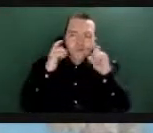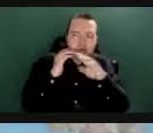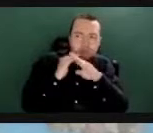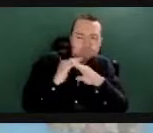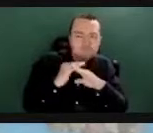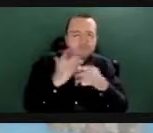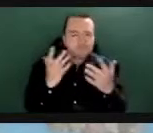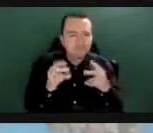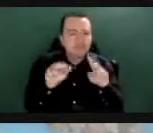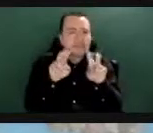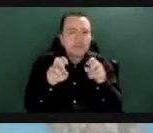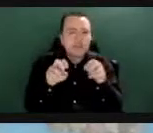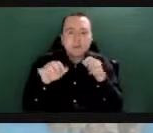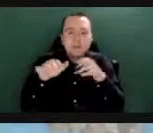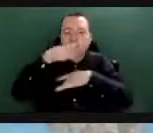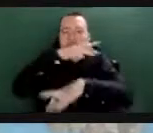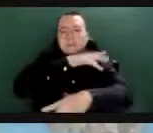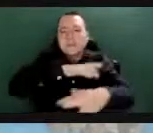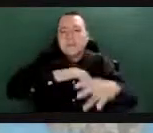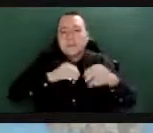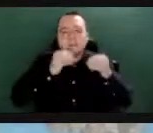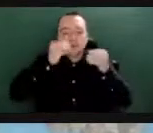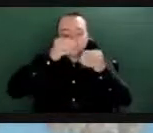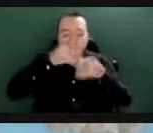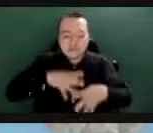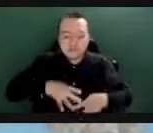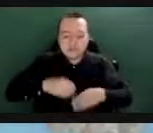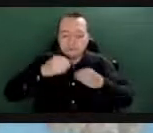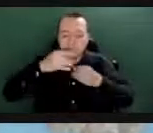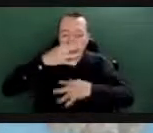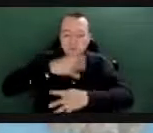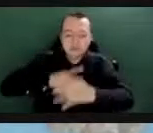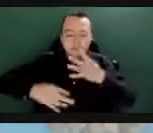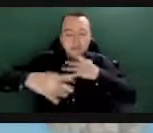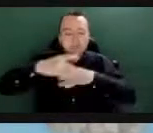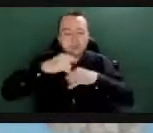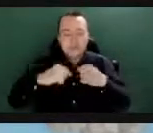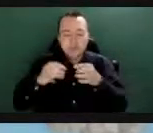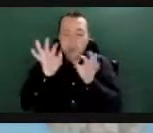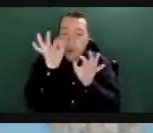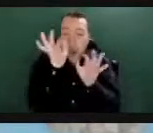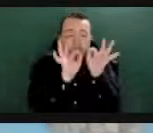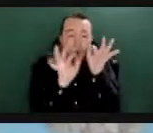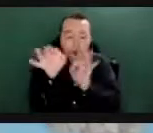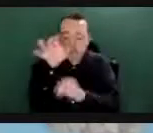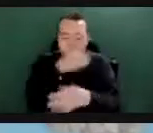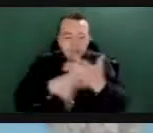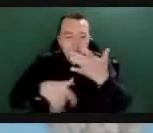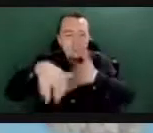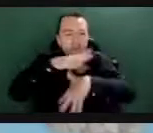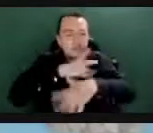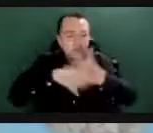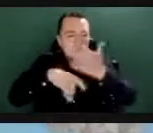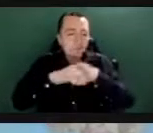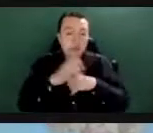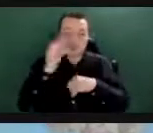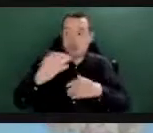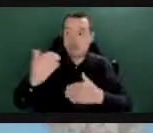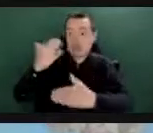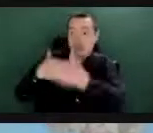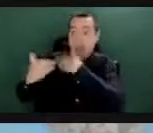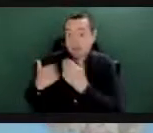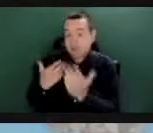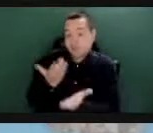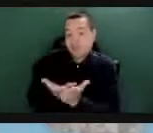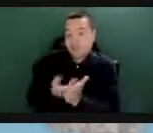a partículas respirables. El origen era protección contra las cenizas volcánicas, pero en